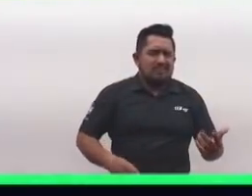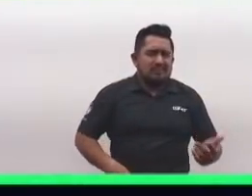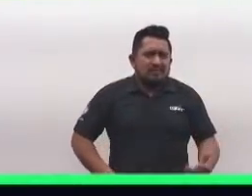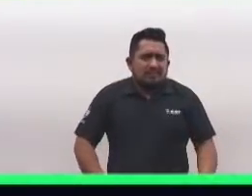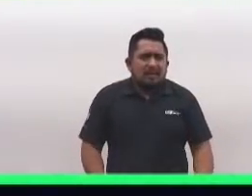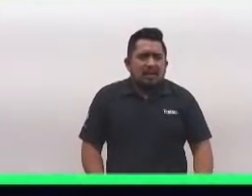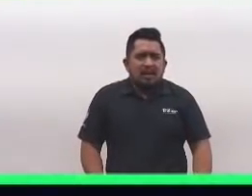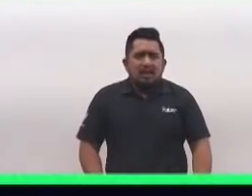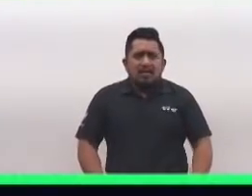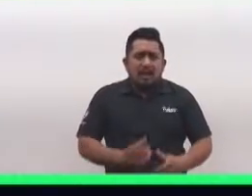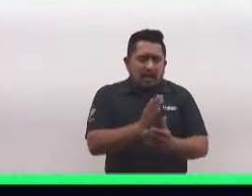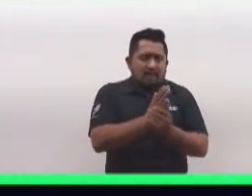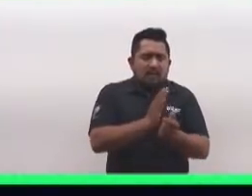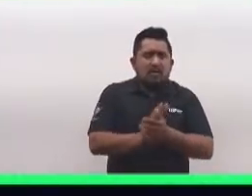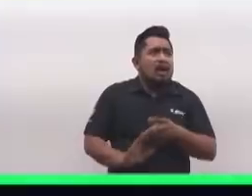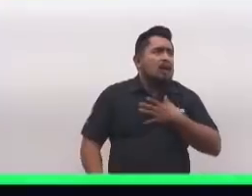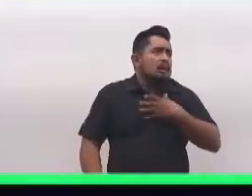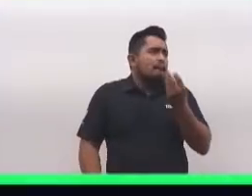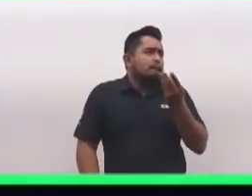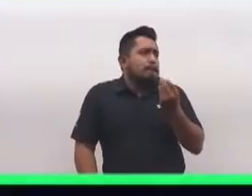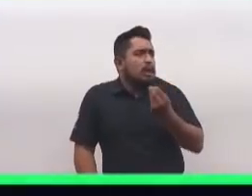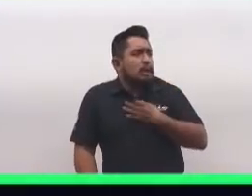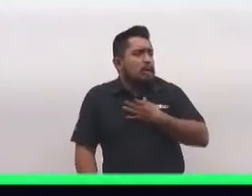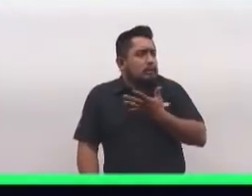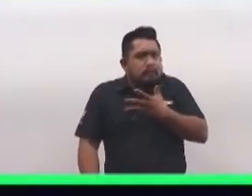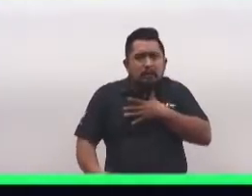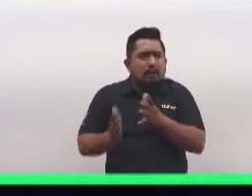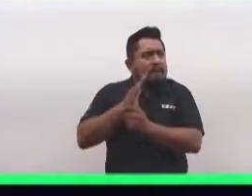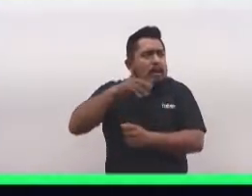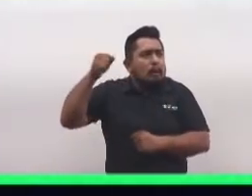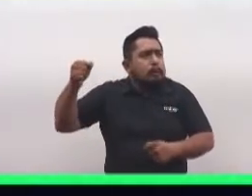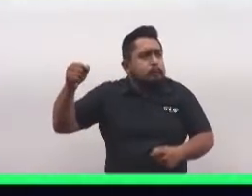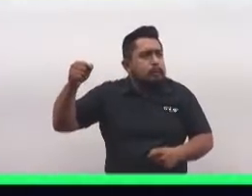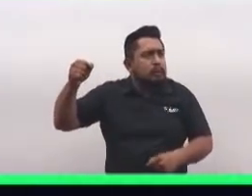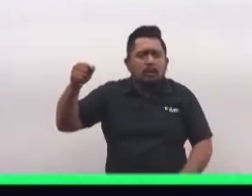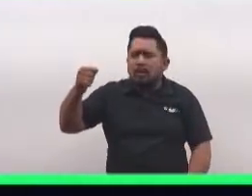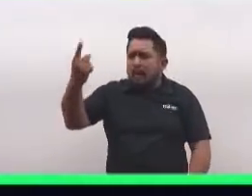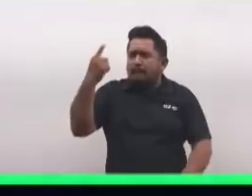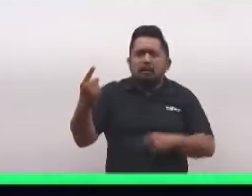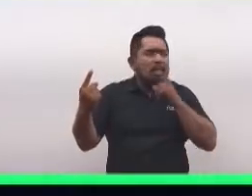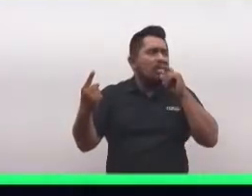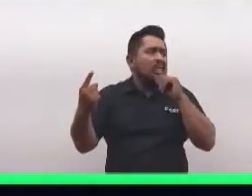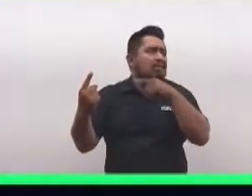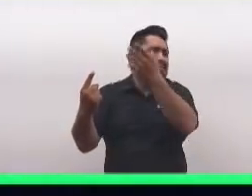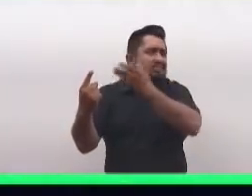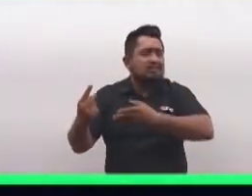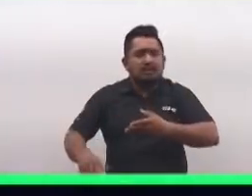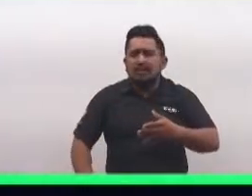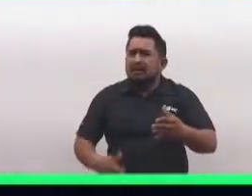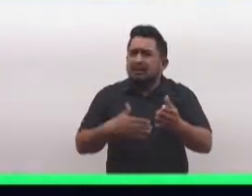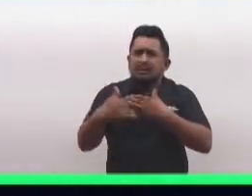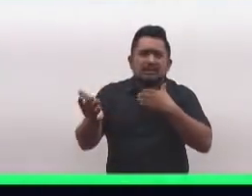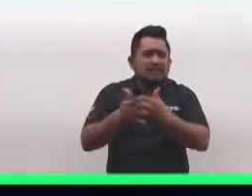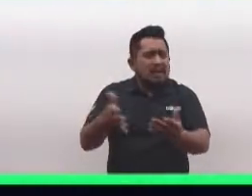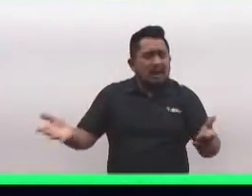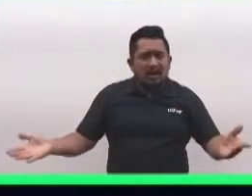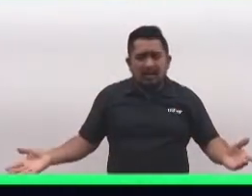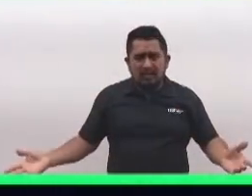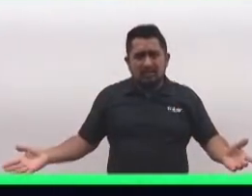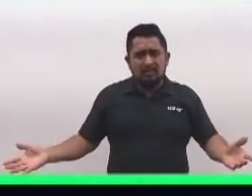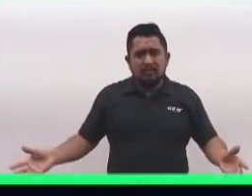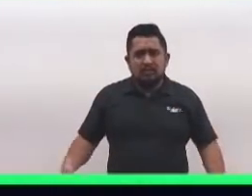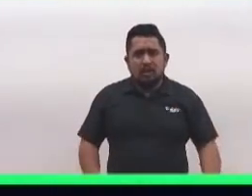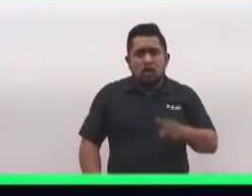y por qué no lo ocupa no es que me da miedo es que la gente viera como criticar a la gente como fuiste enterrar tu talento